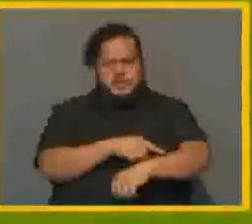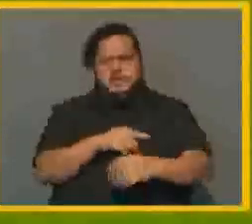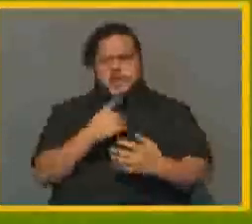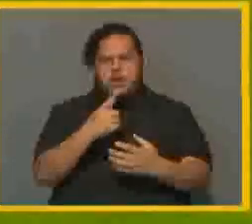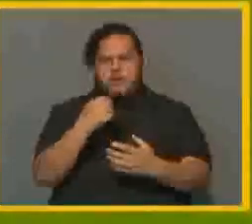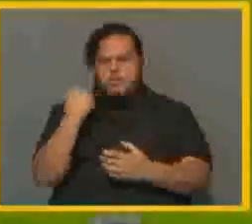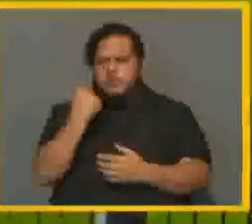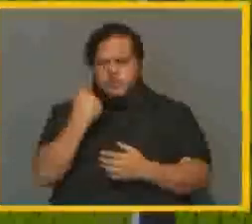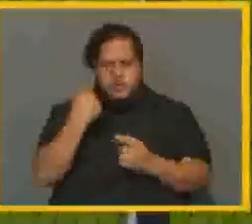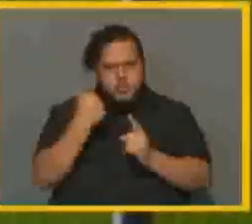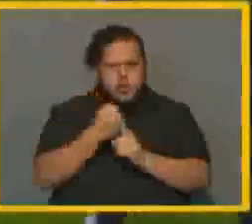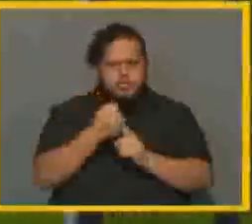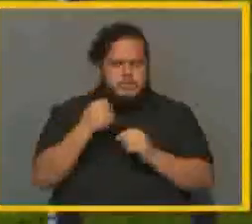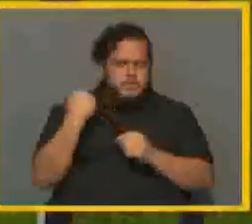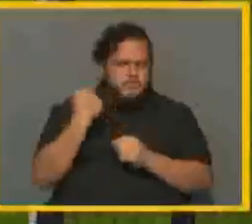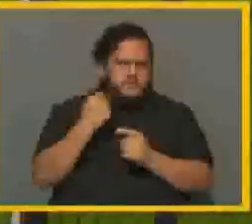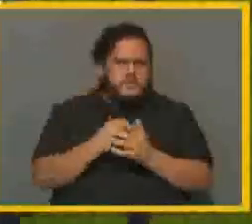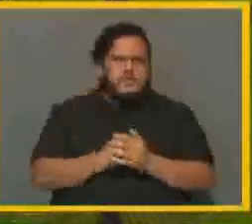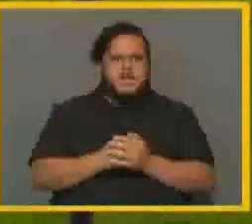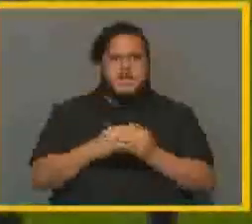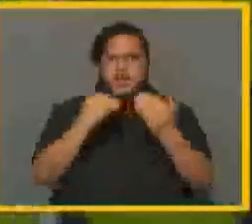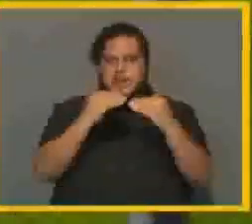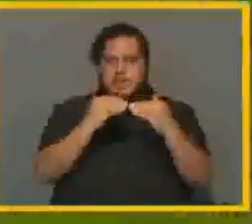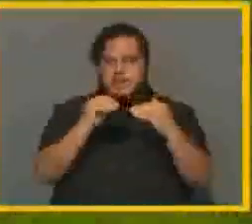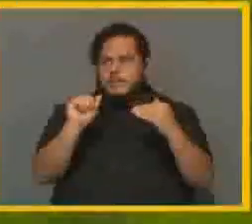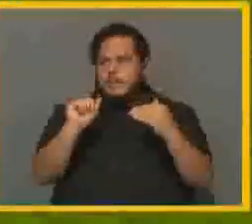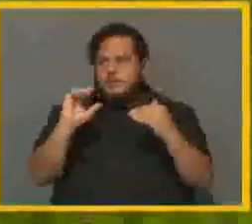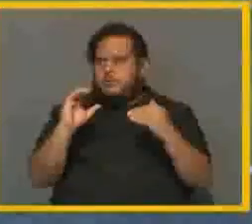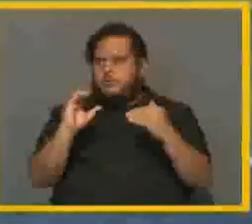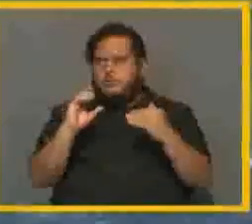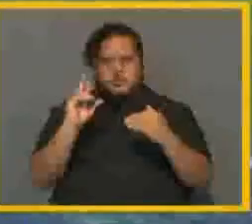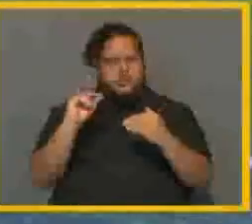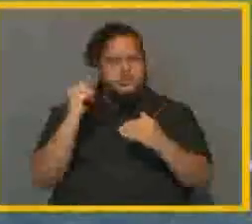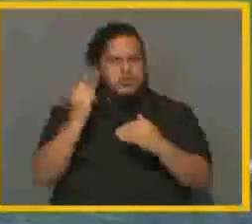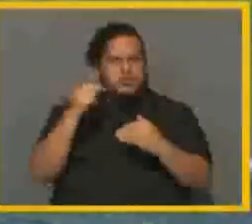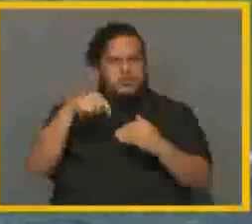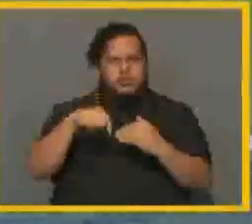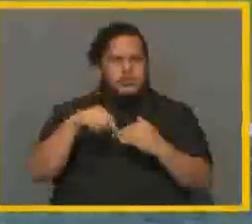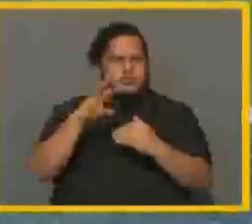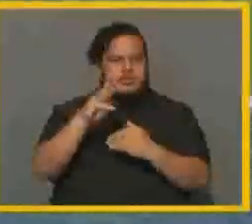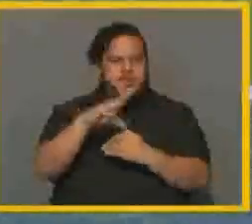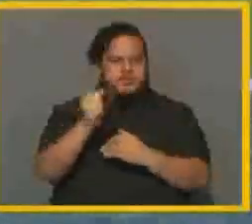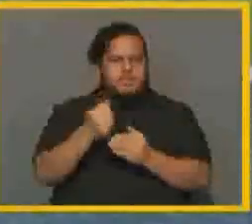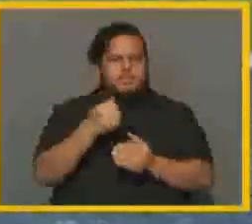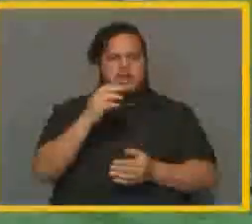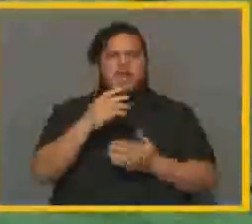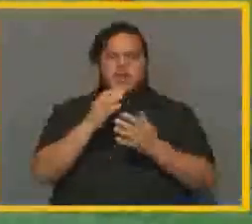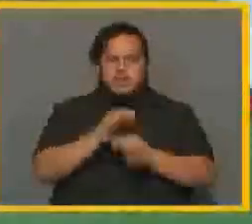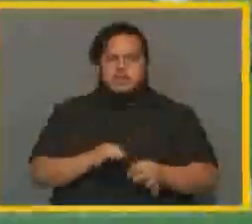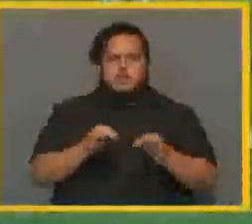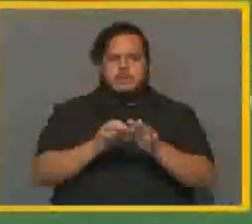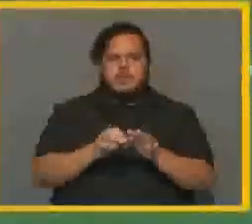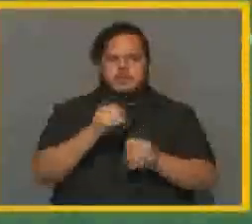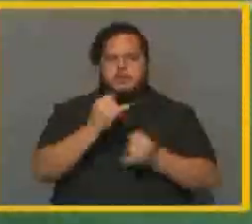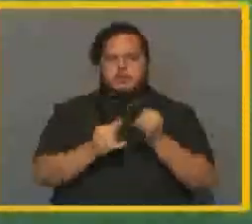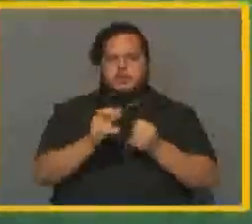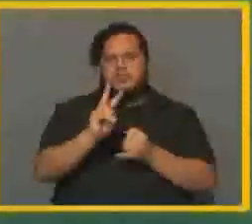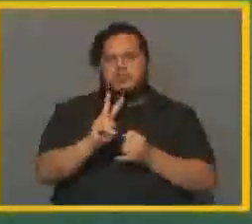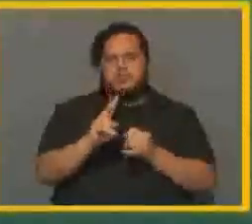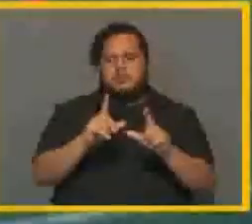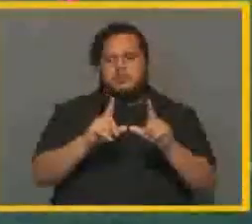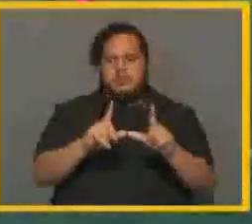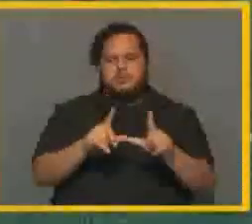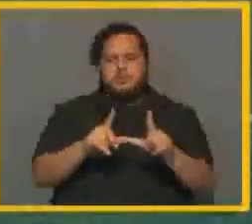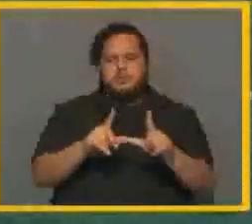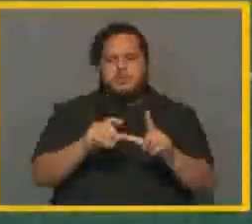arriba. El nivel de Cruz no es únicamente en este semestre, ya que ha sido clave en los últimos dos títulos del Deportivo Saprissa. Lo de